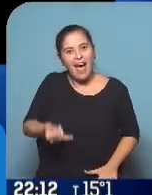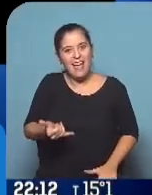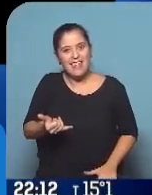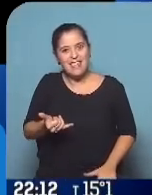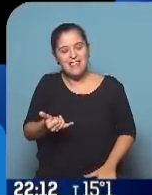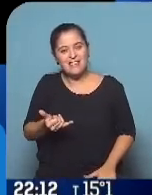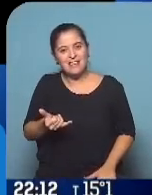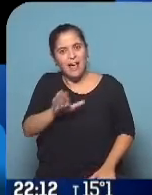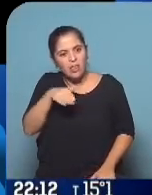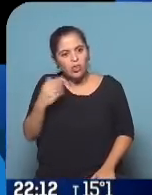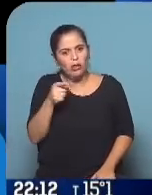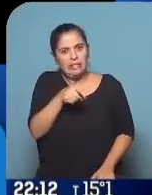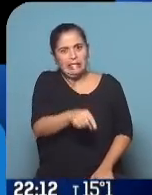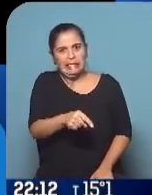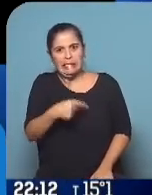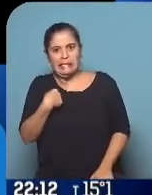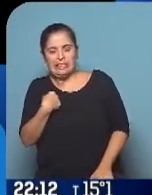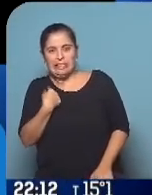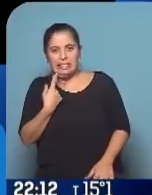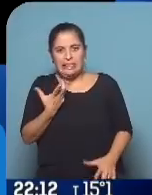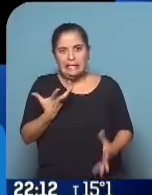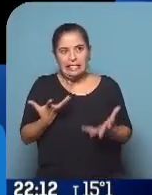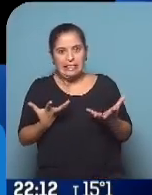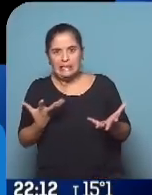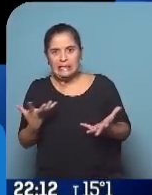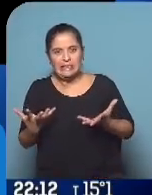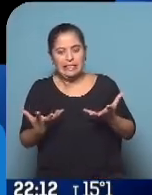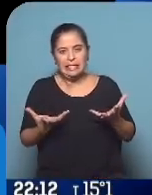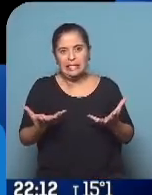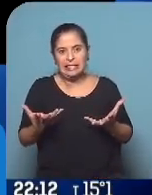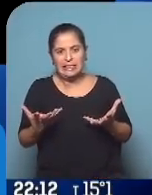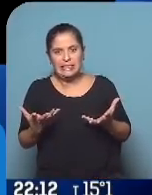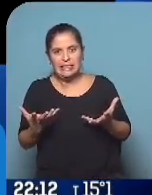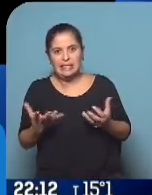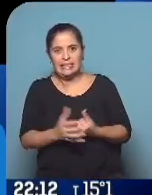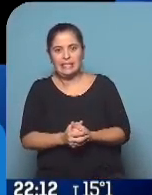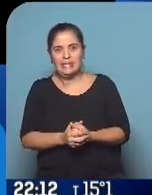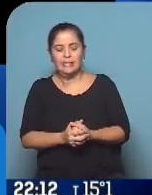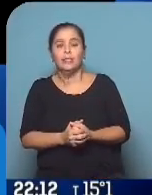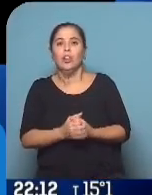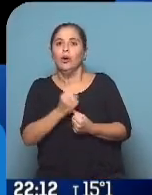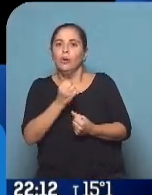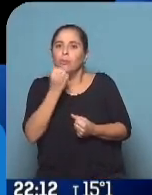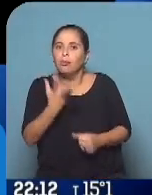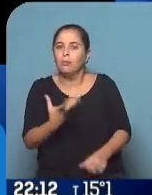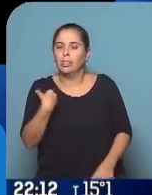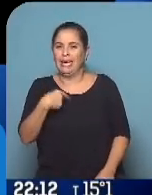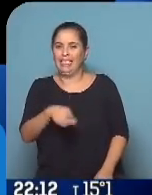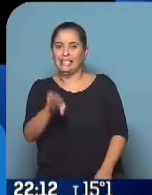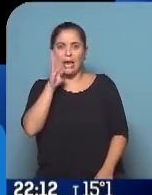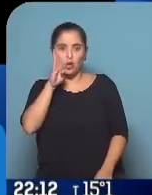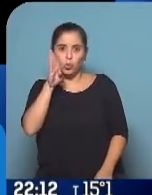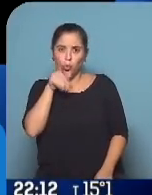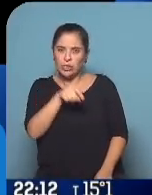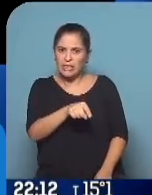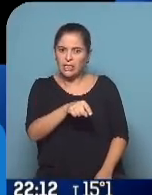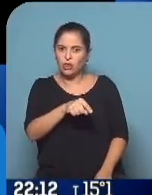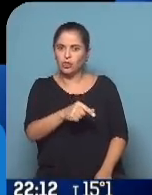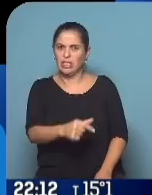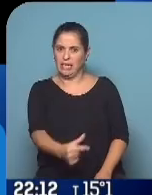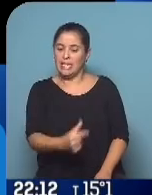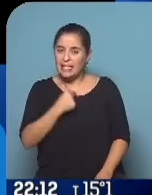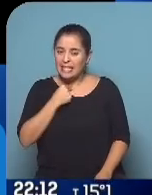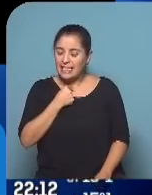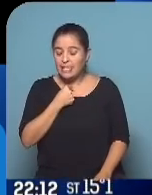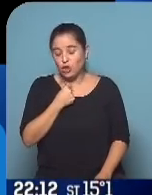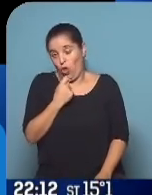inicial, este endurecimiento de las negociaciones, tuvo que ver con un intento del gobierno estadounidense de defender los intereses de las